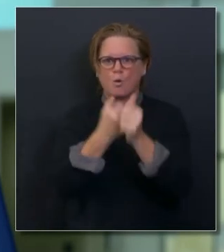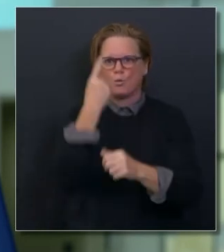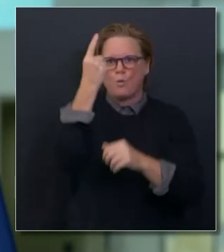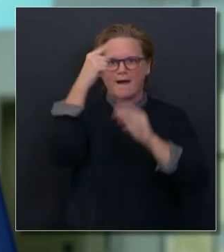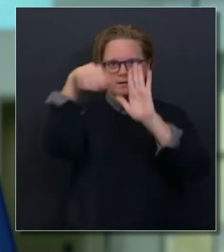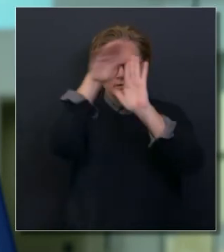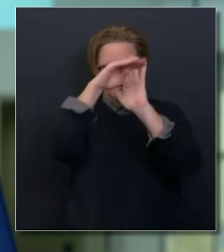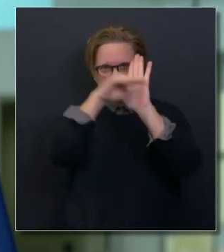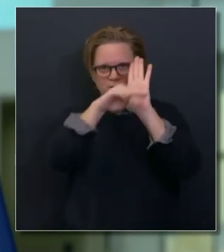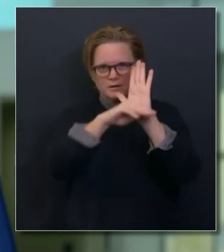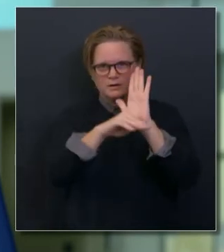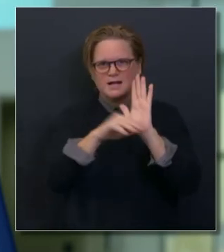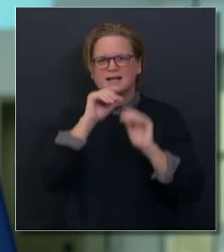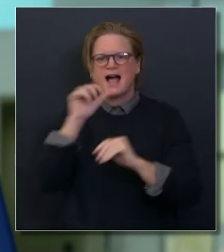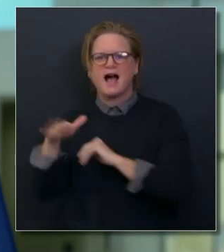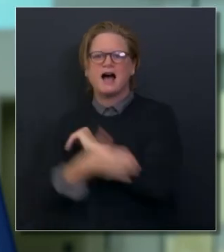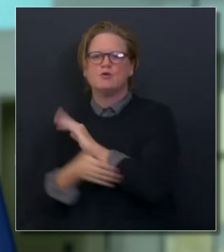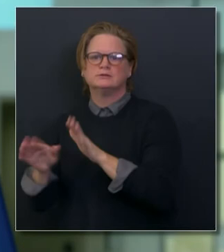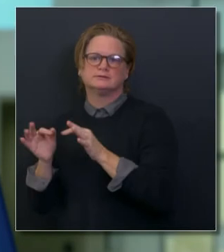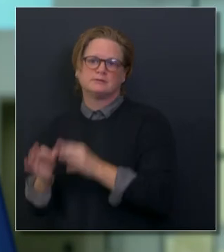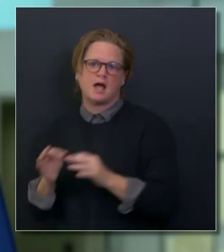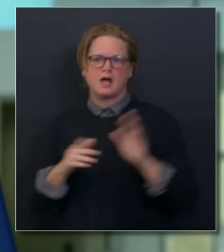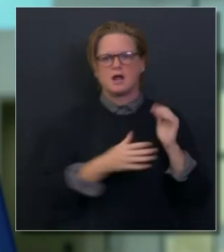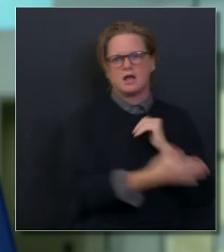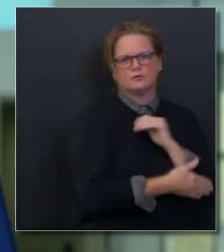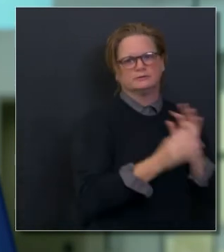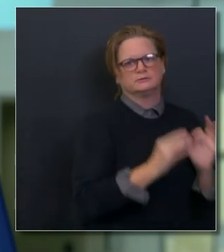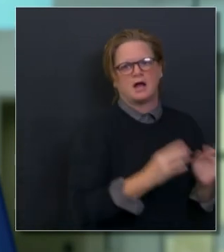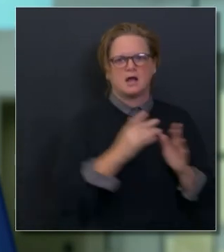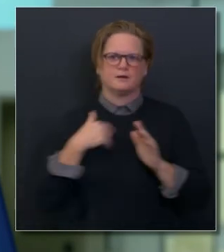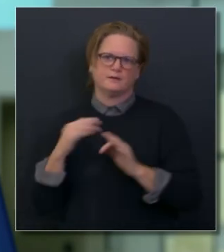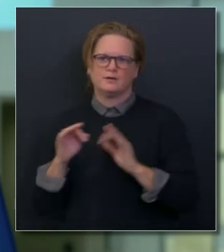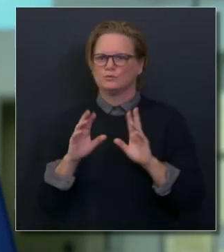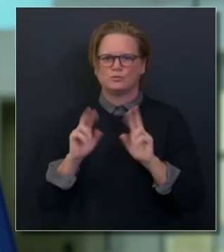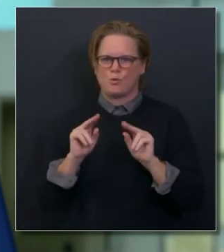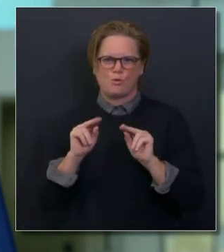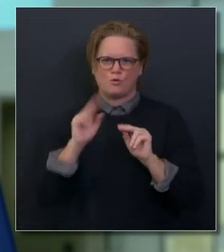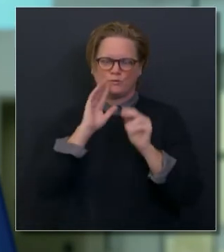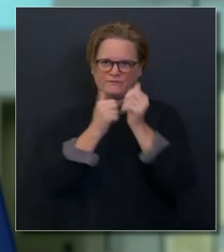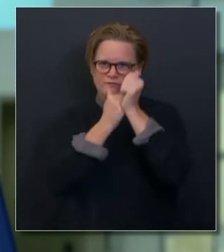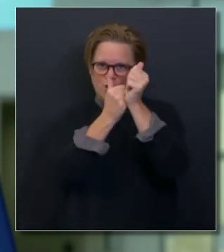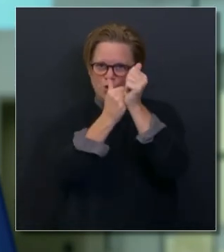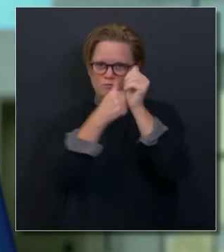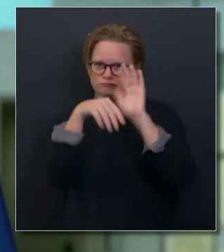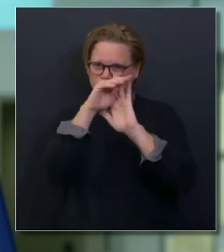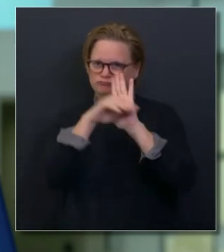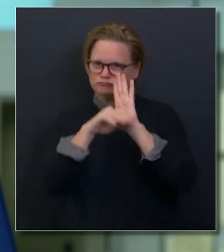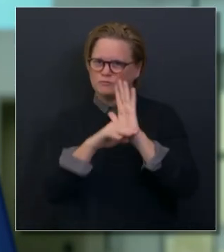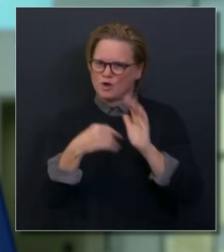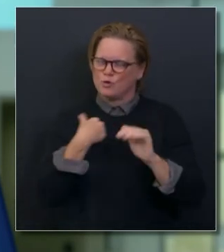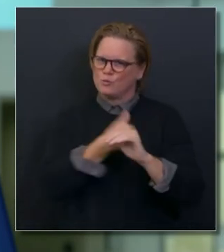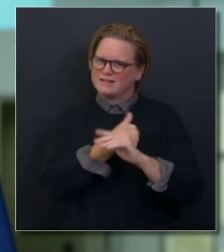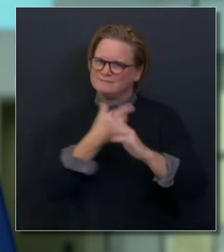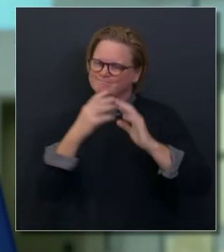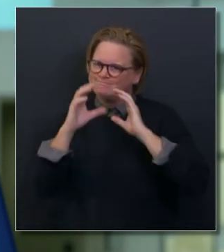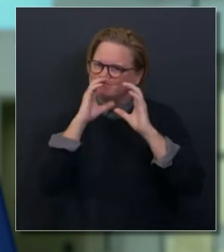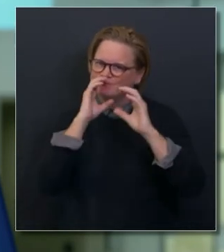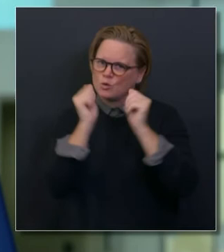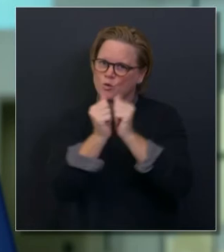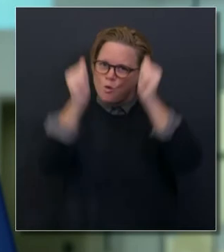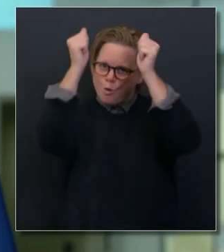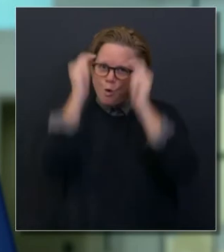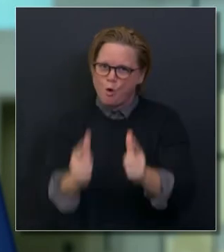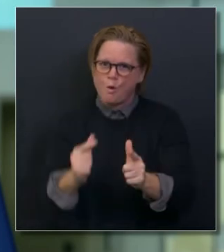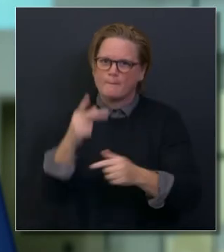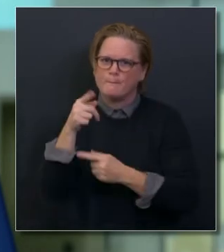y lograrán esto. Hay mucho trabajo por hacer, pero estamos trabajando con todos los condados para